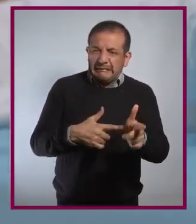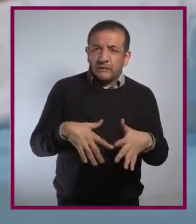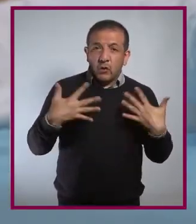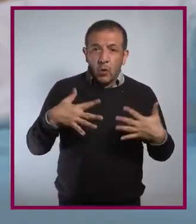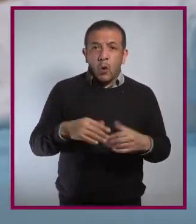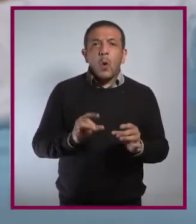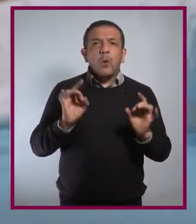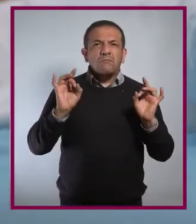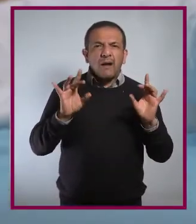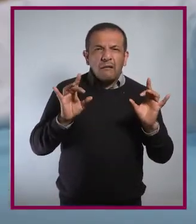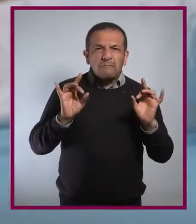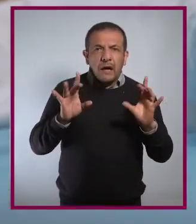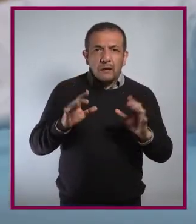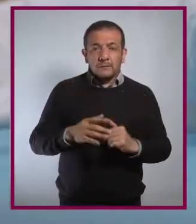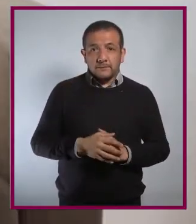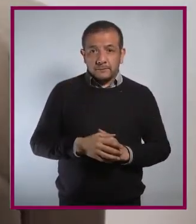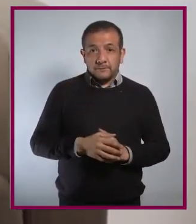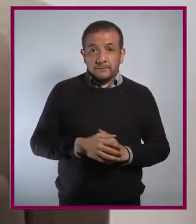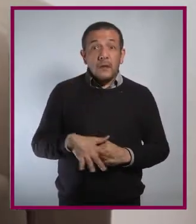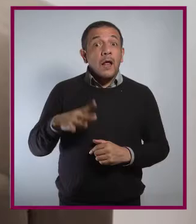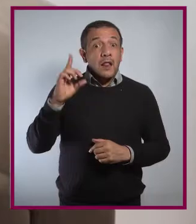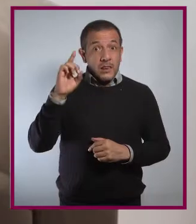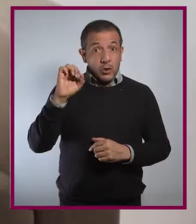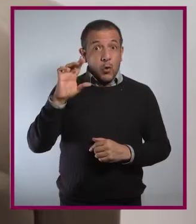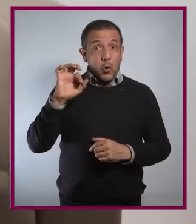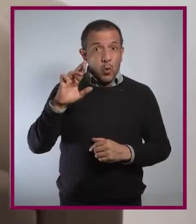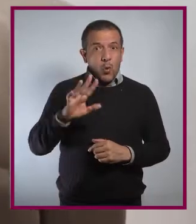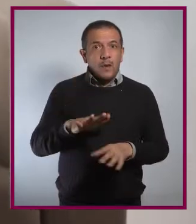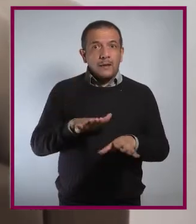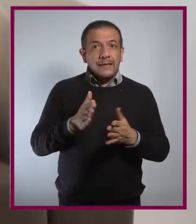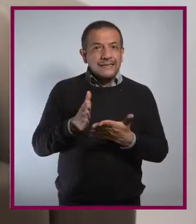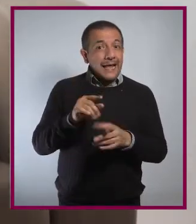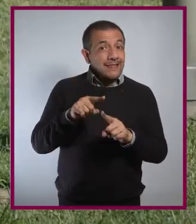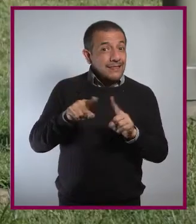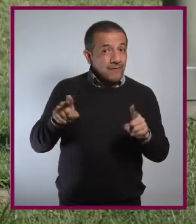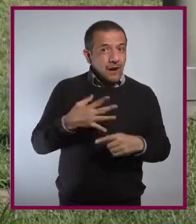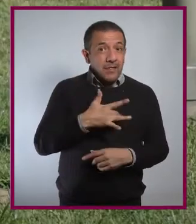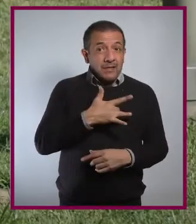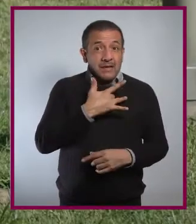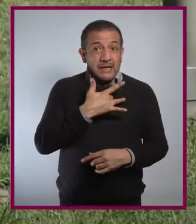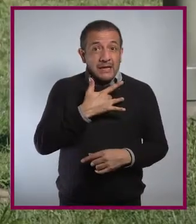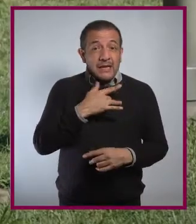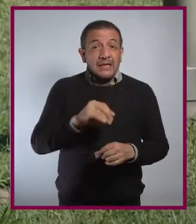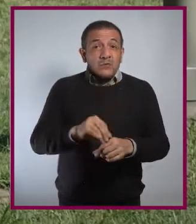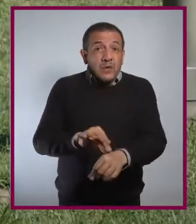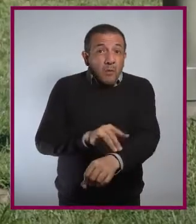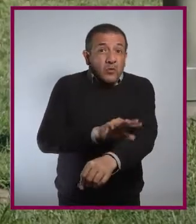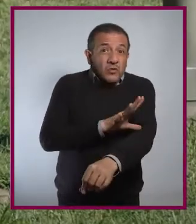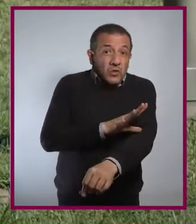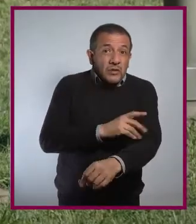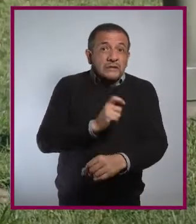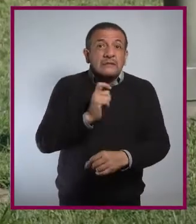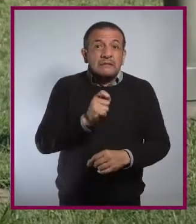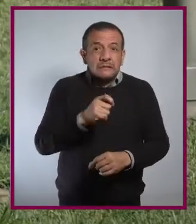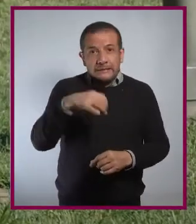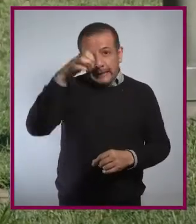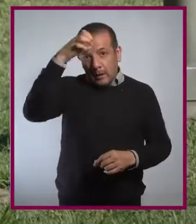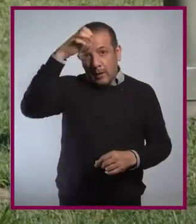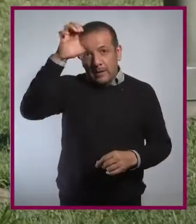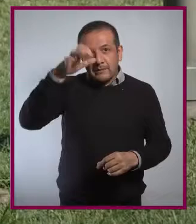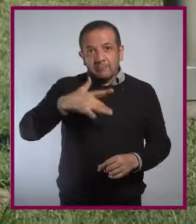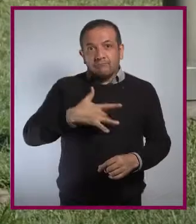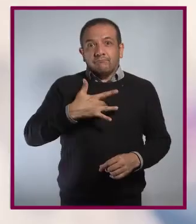dolor intermitente. El dolor es más que un sentimiento, es una emoción, es una experiencia.